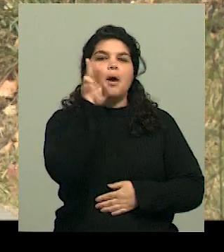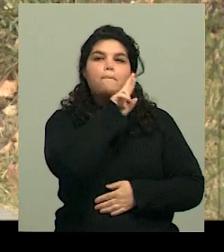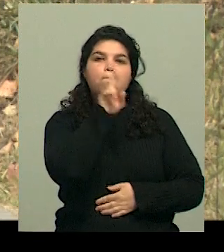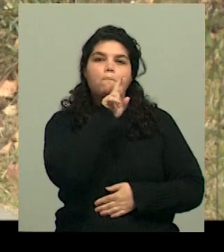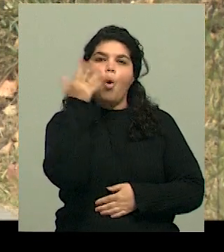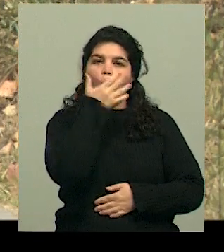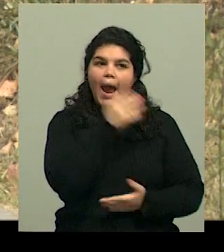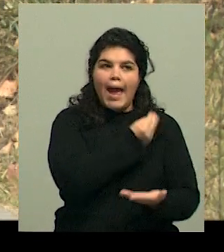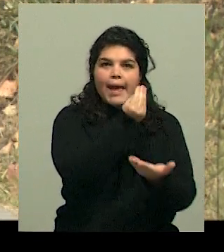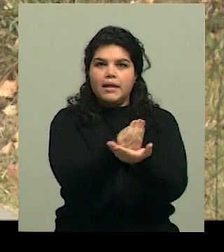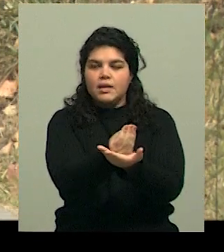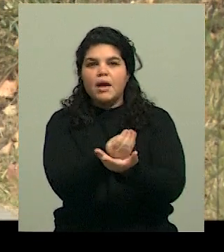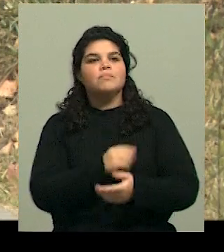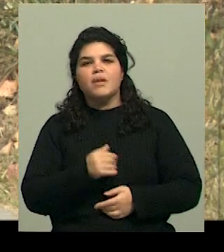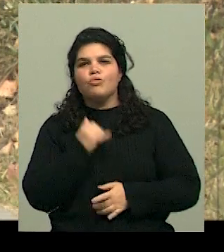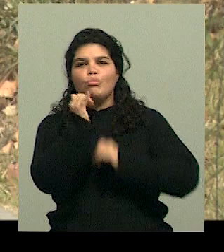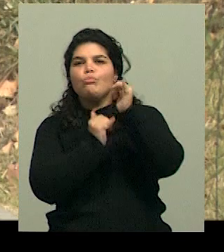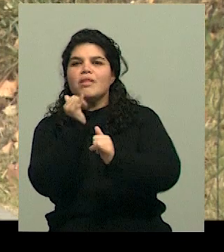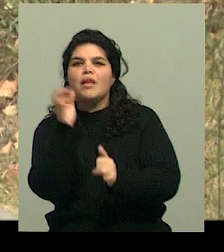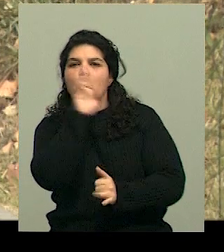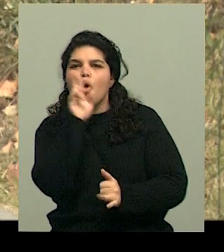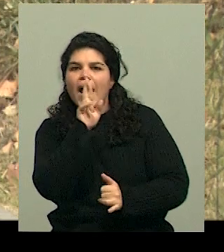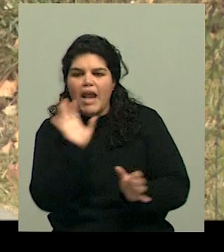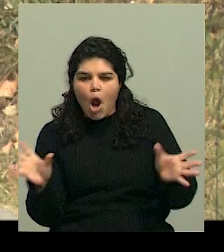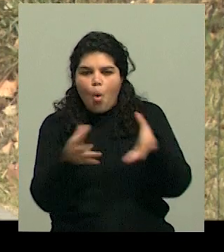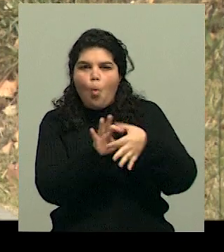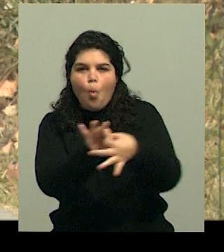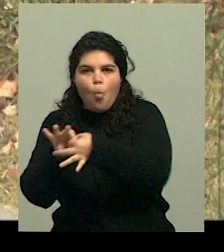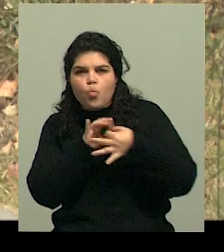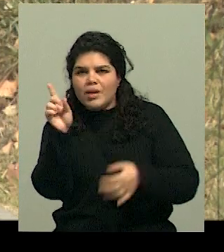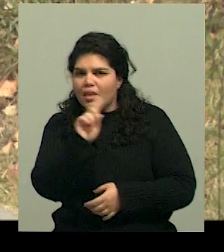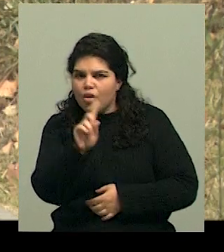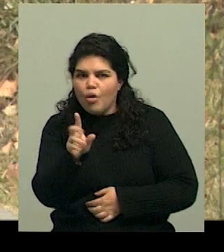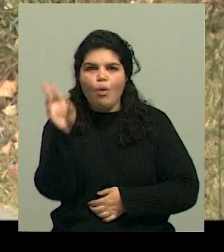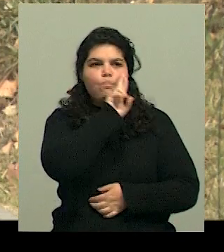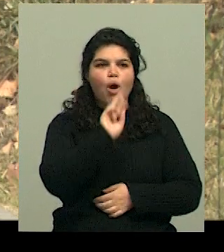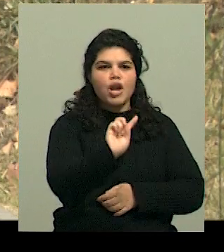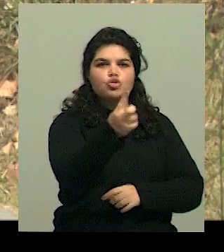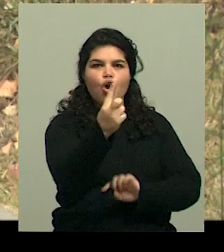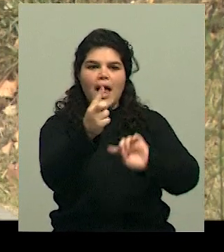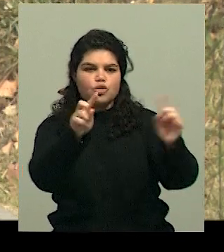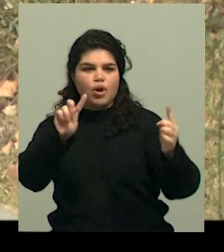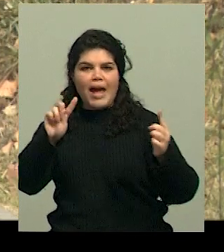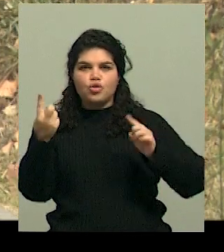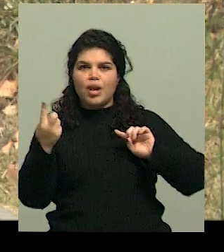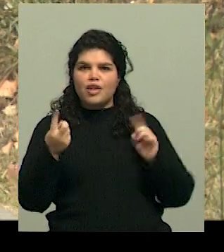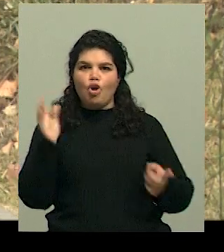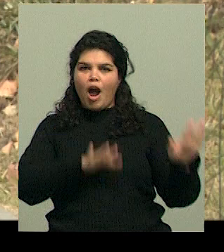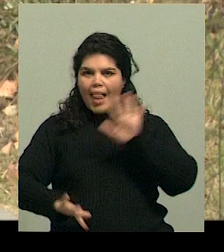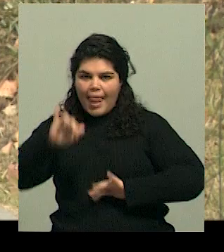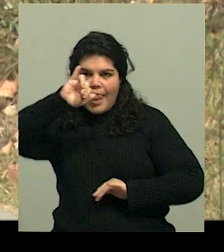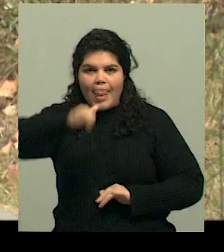sí, individuales. Ajá. Pero a ella uno dice, bueno, justamente vos lo decías, de